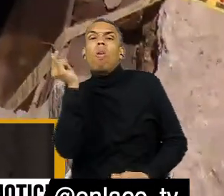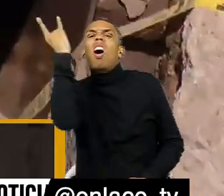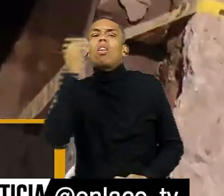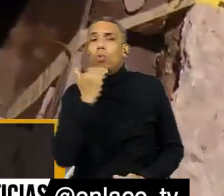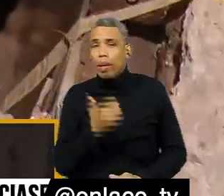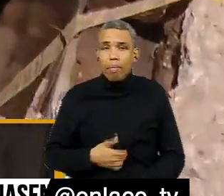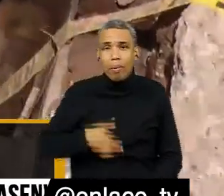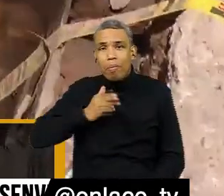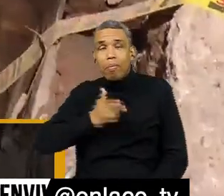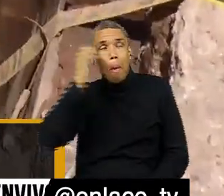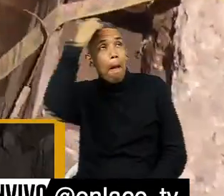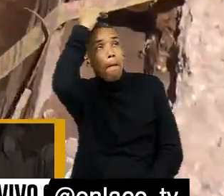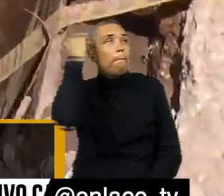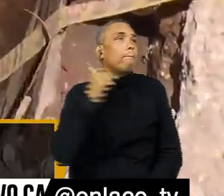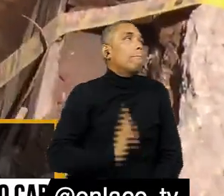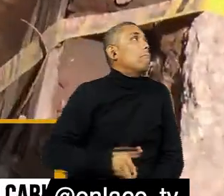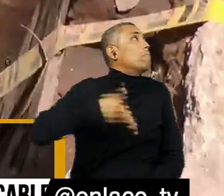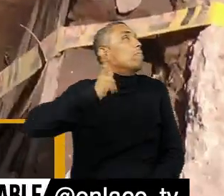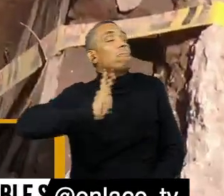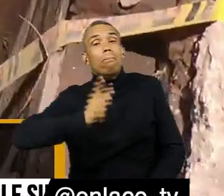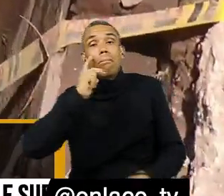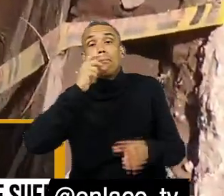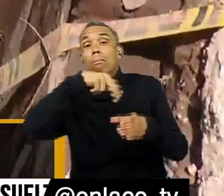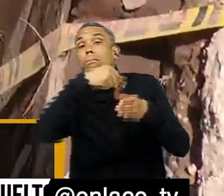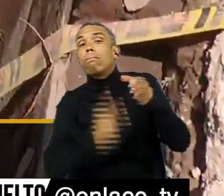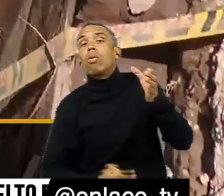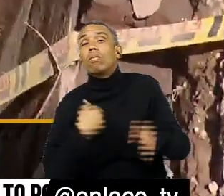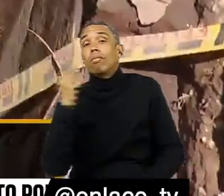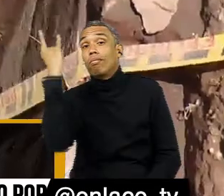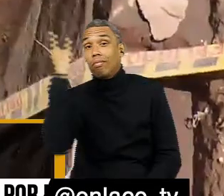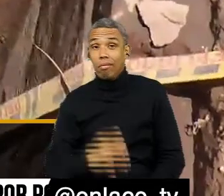para estos pequeños y como ellos miles de estudiantes.